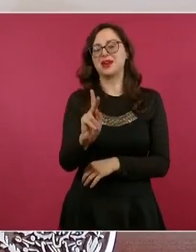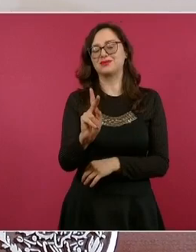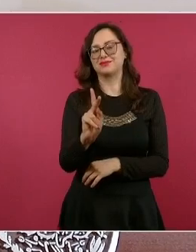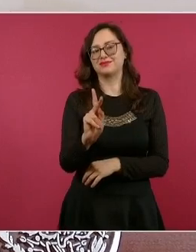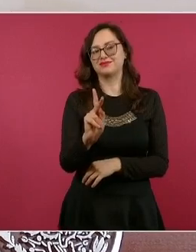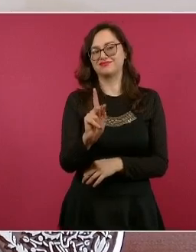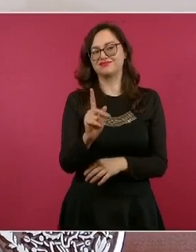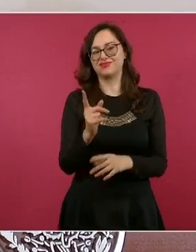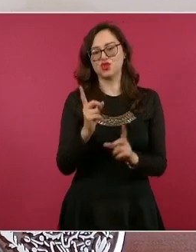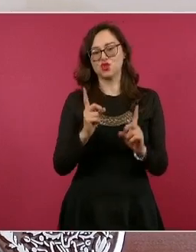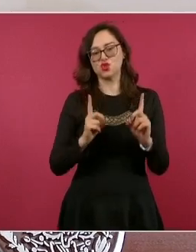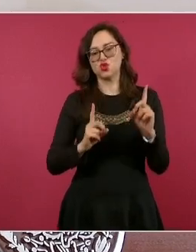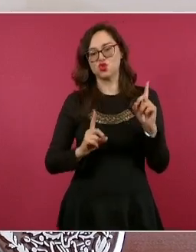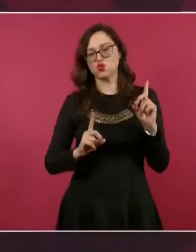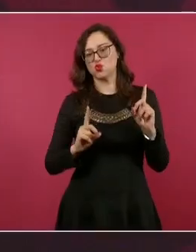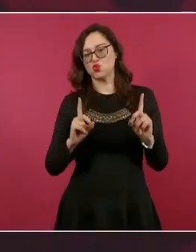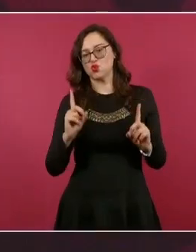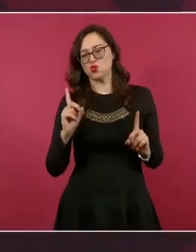el que se haya violado